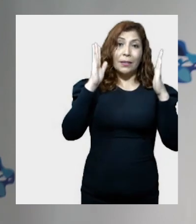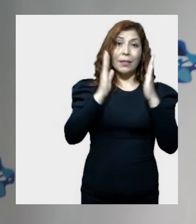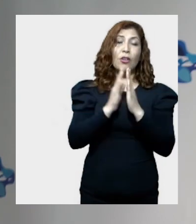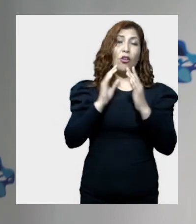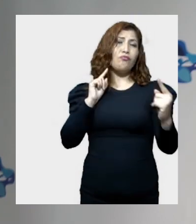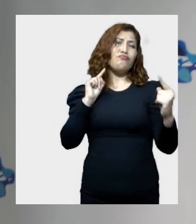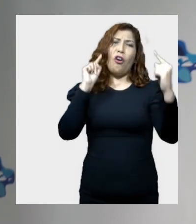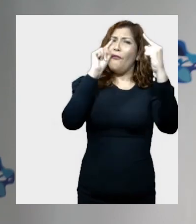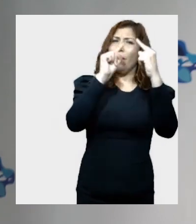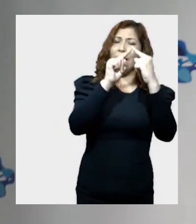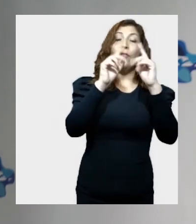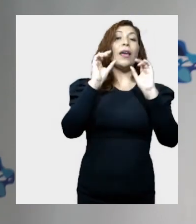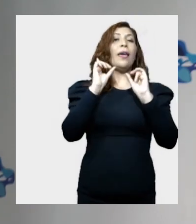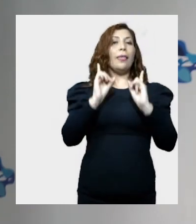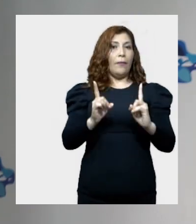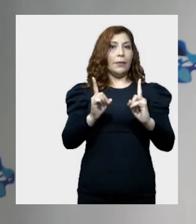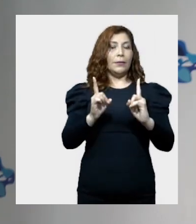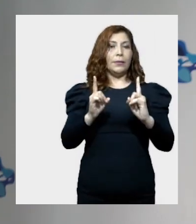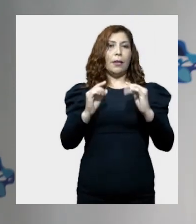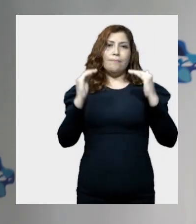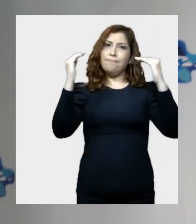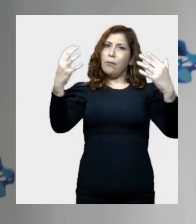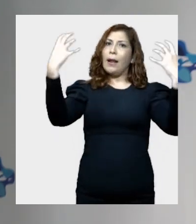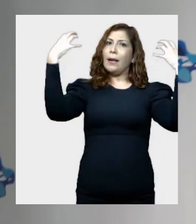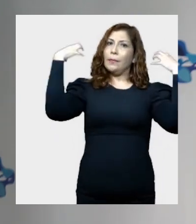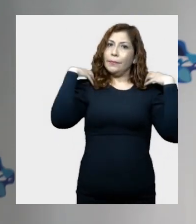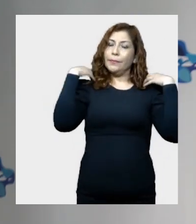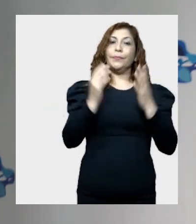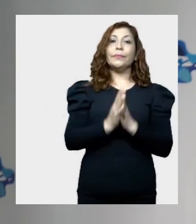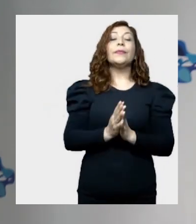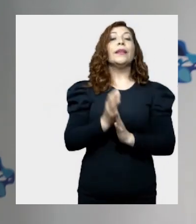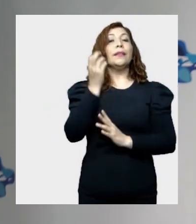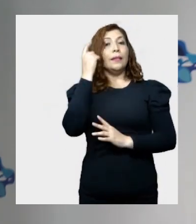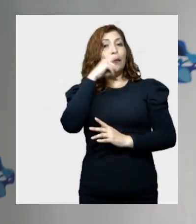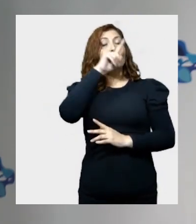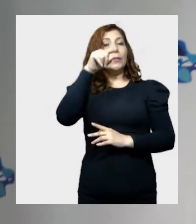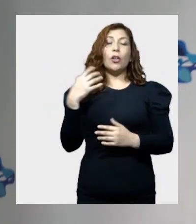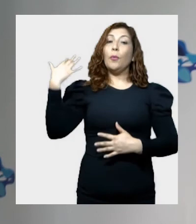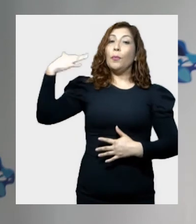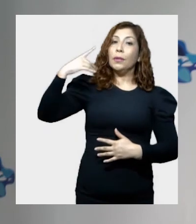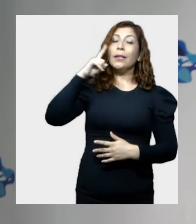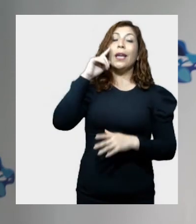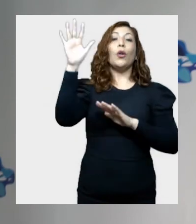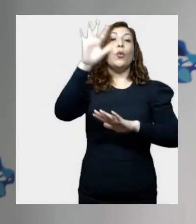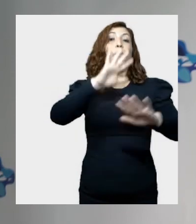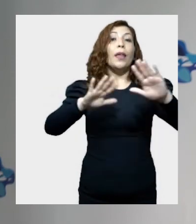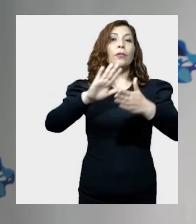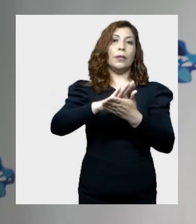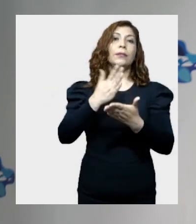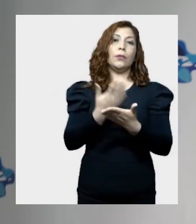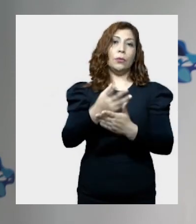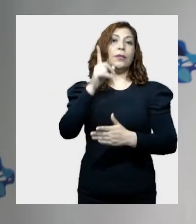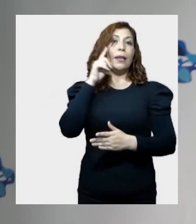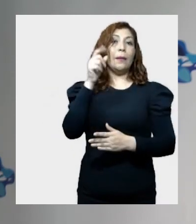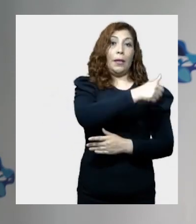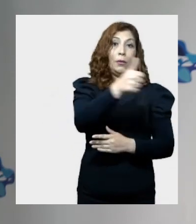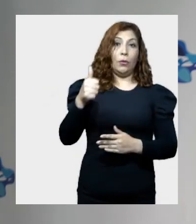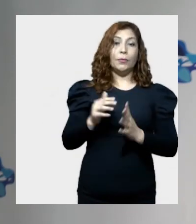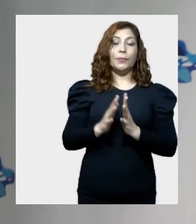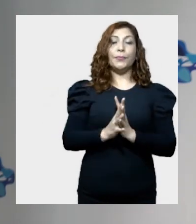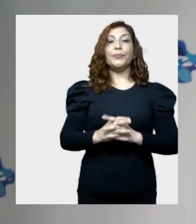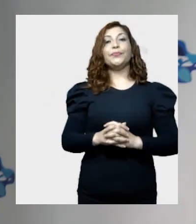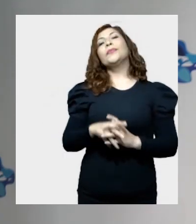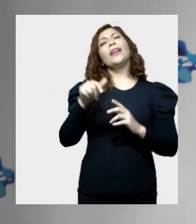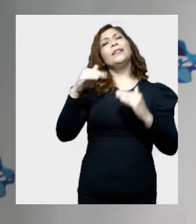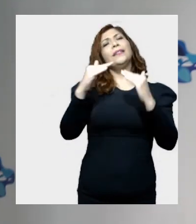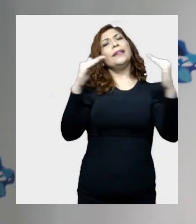un objetivo que debe ser abordado con responsabilidad, entendiendo la relevancia que el cuidado de la salud tiene para todos. En